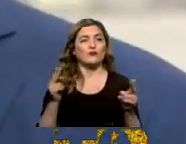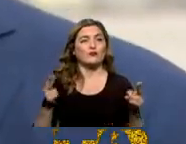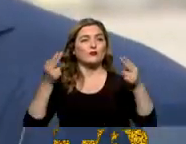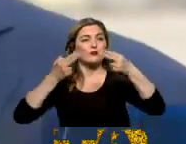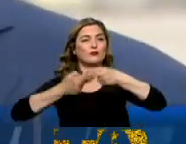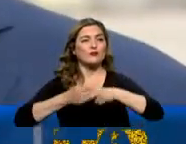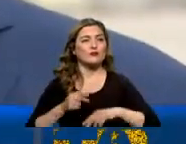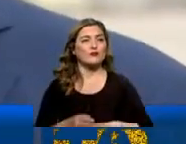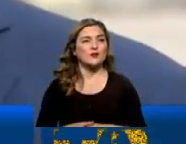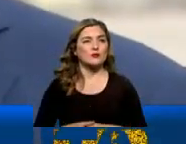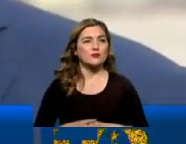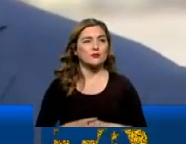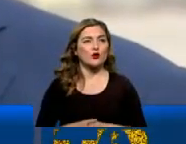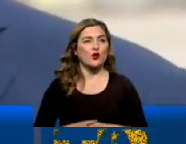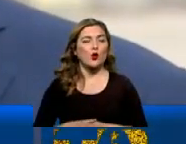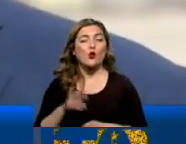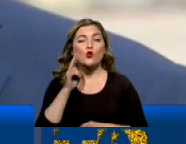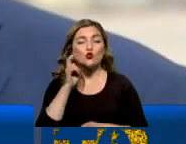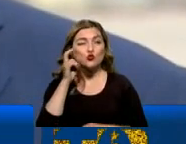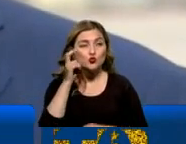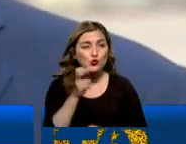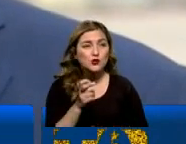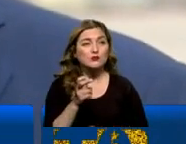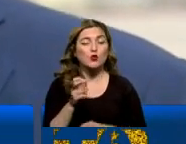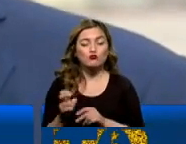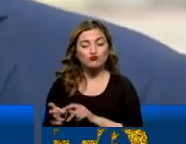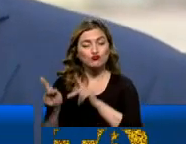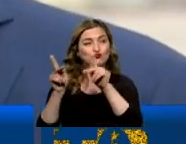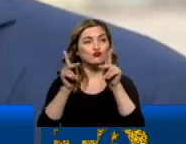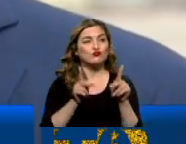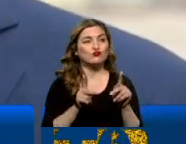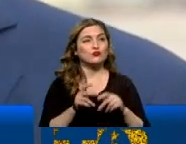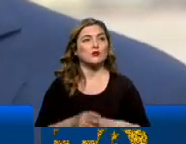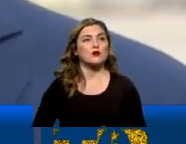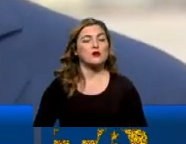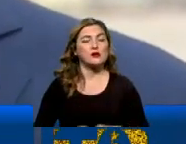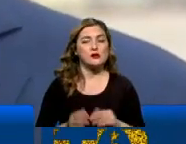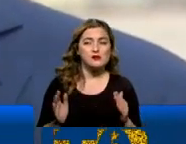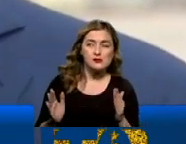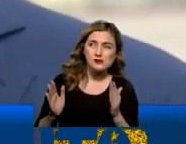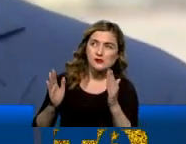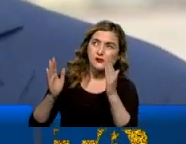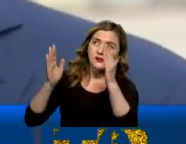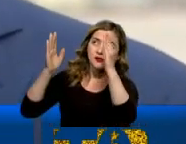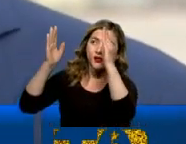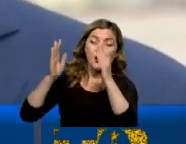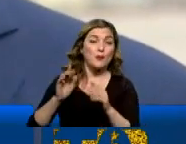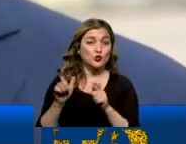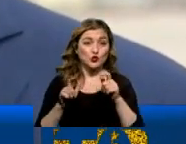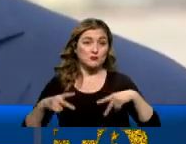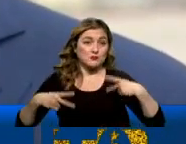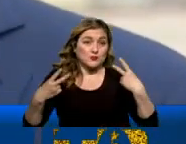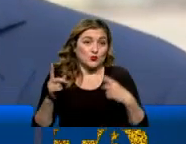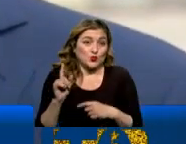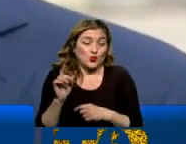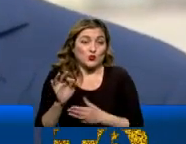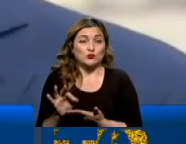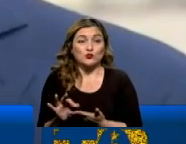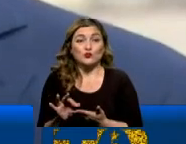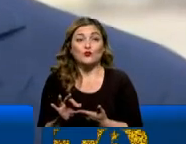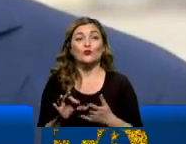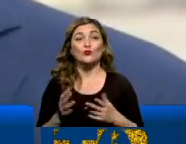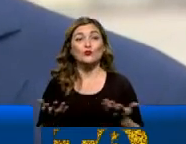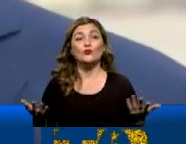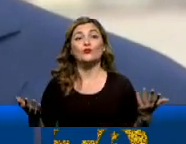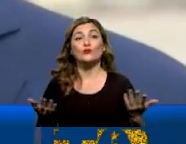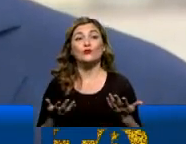departamento de turismo, con el departamento de planificación, para que los edificios, las personas que no son residentes de nuestro cantón,